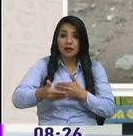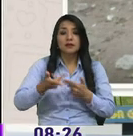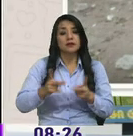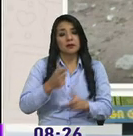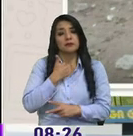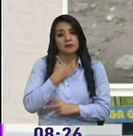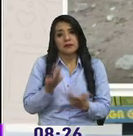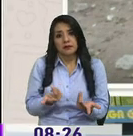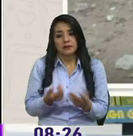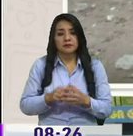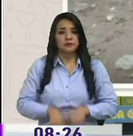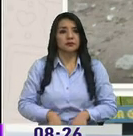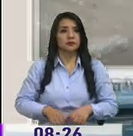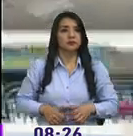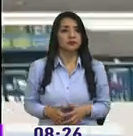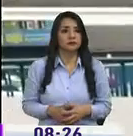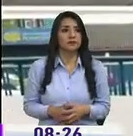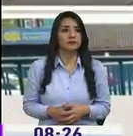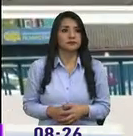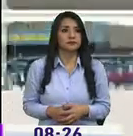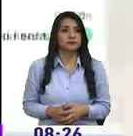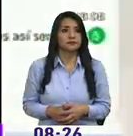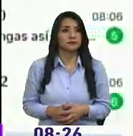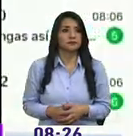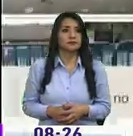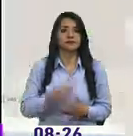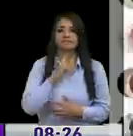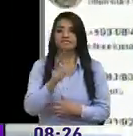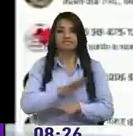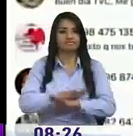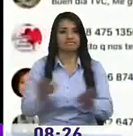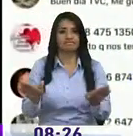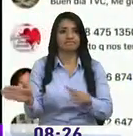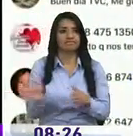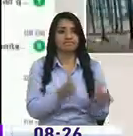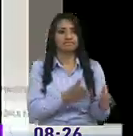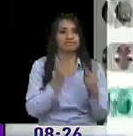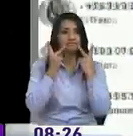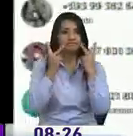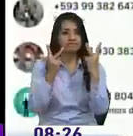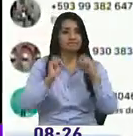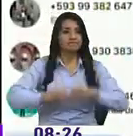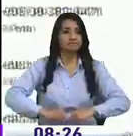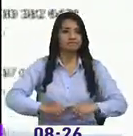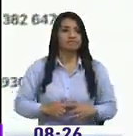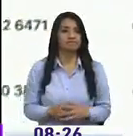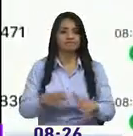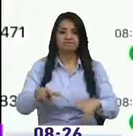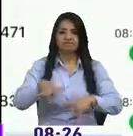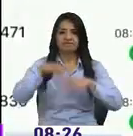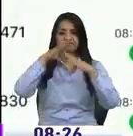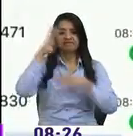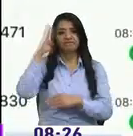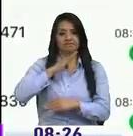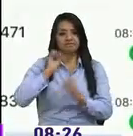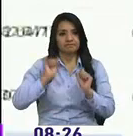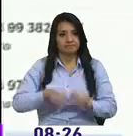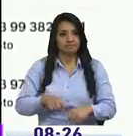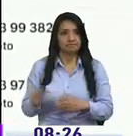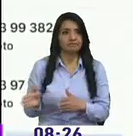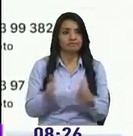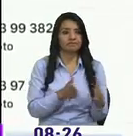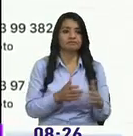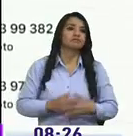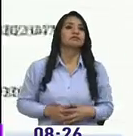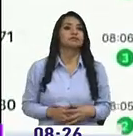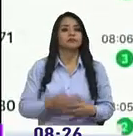afectadas obviamente, y eso es terrible, terrible realmente. No. Miren, ahí están, causa malos olores. A ver, aquí